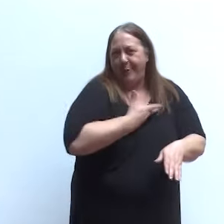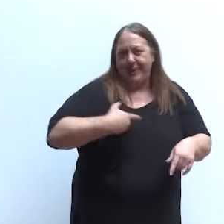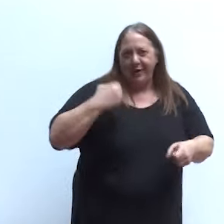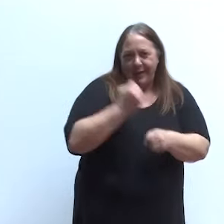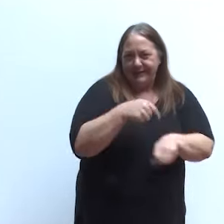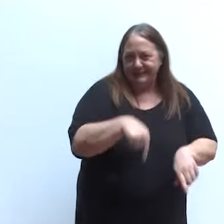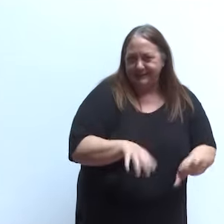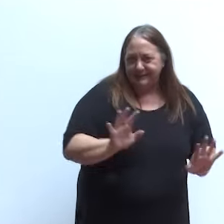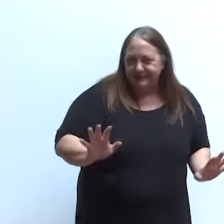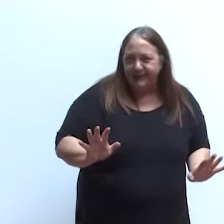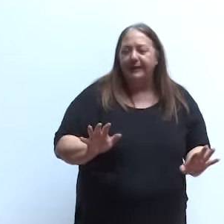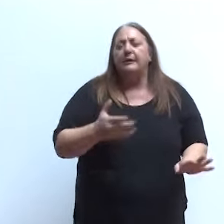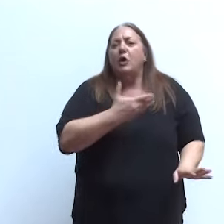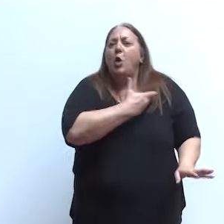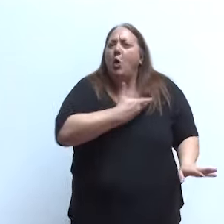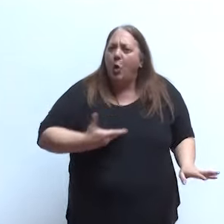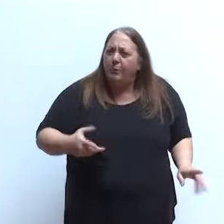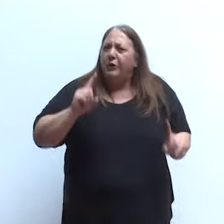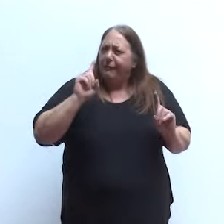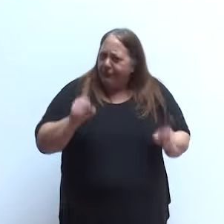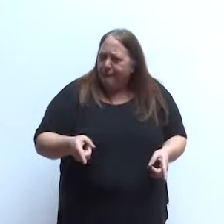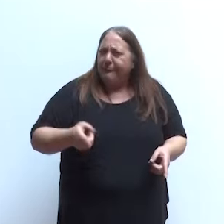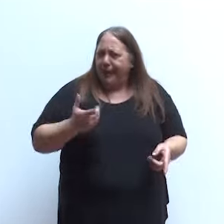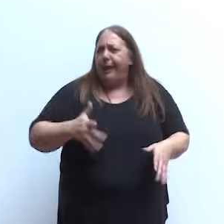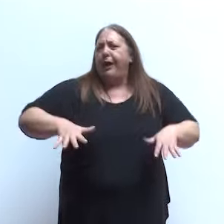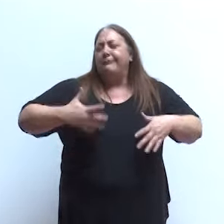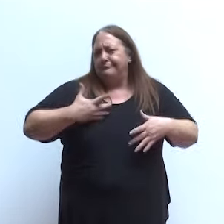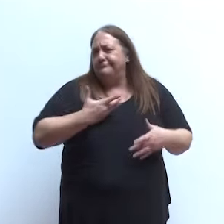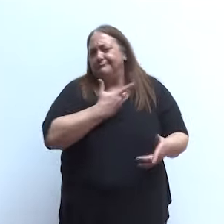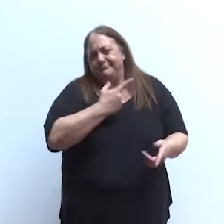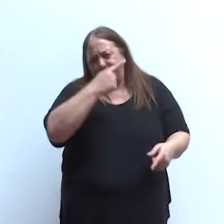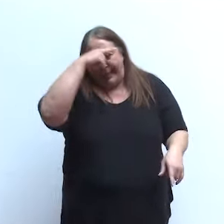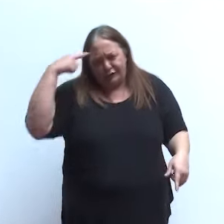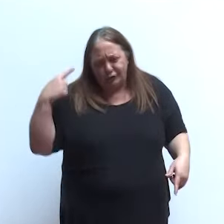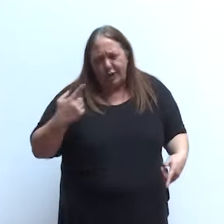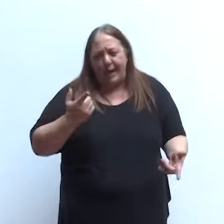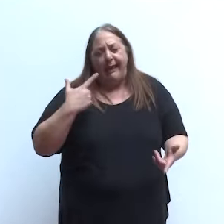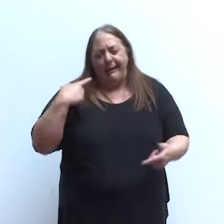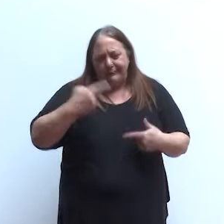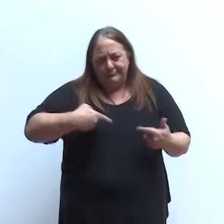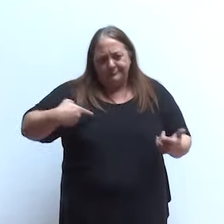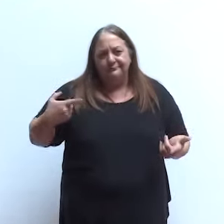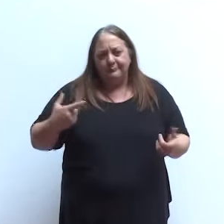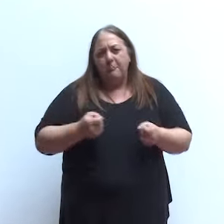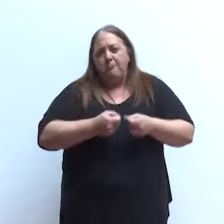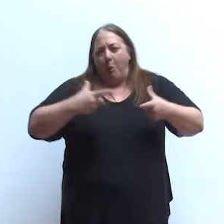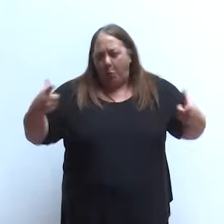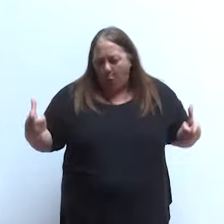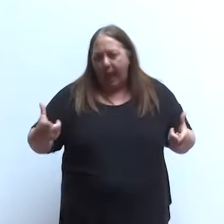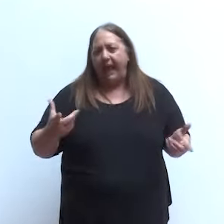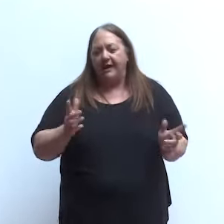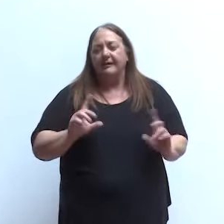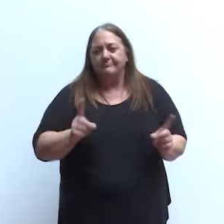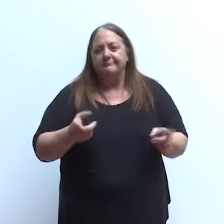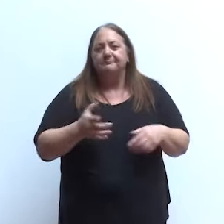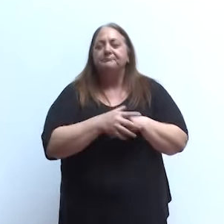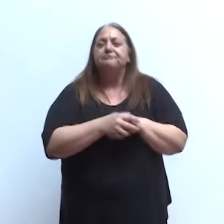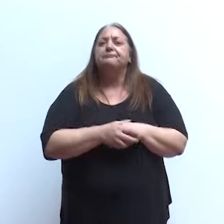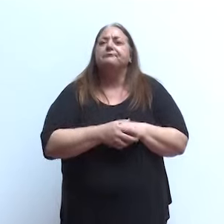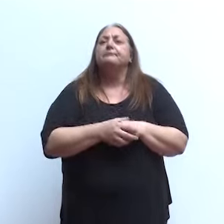gobierno nacional y popular estimuló el consumo no el turismo para todo no este consumo para